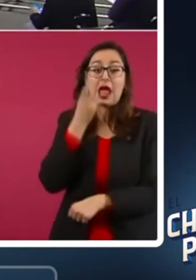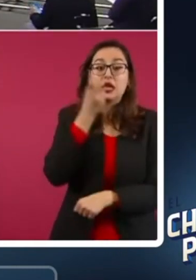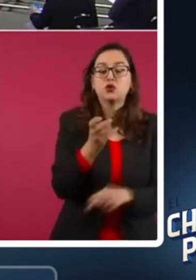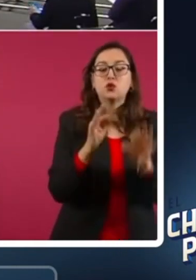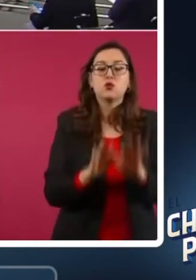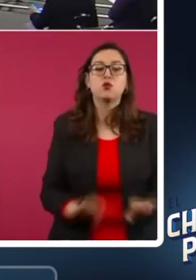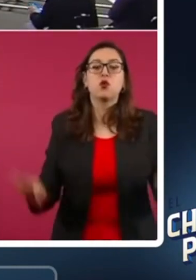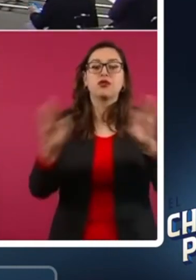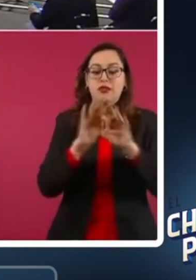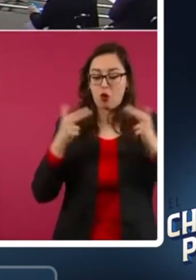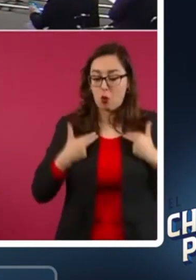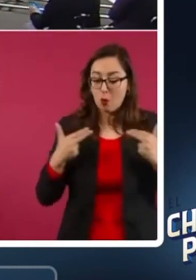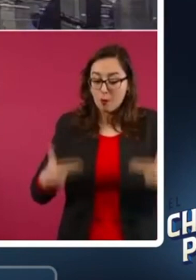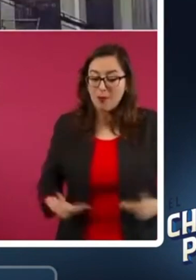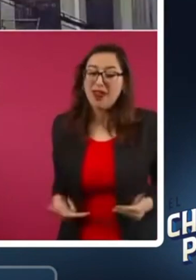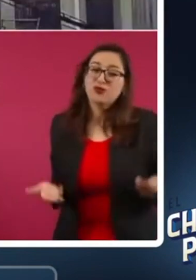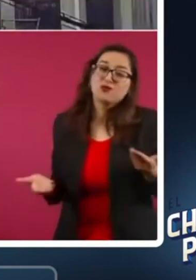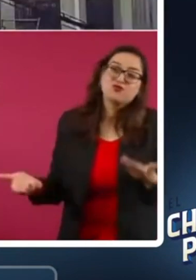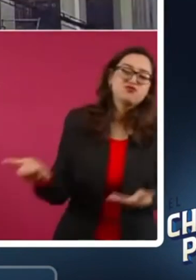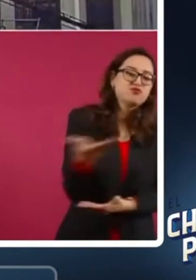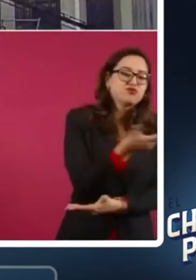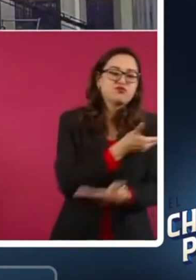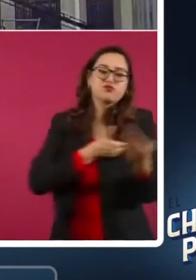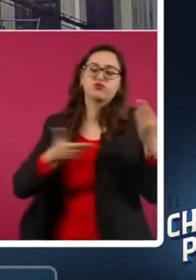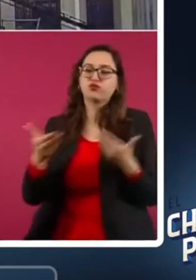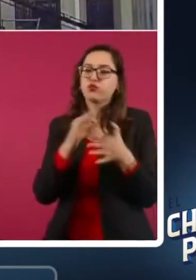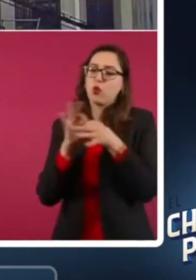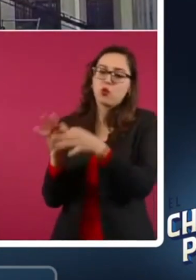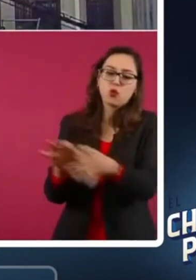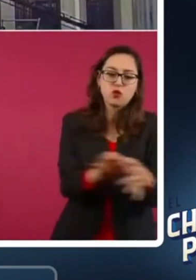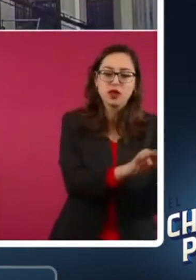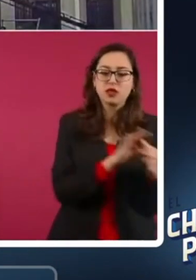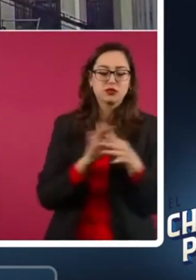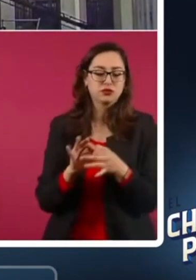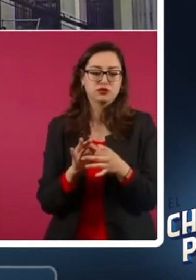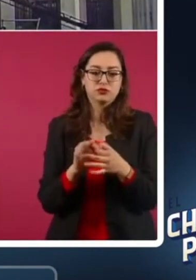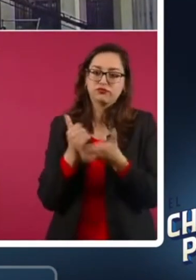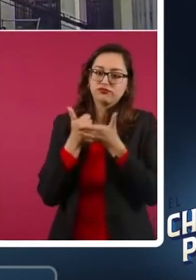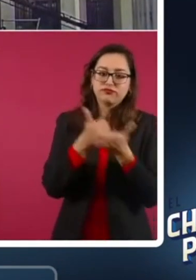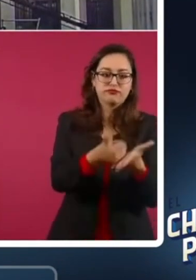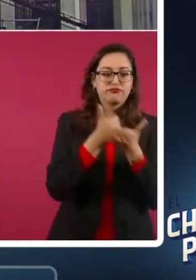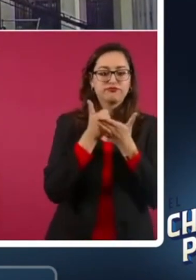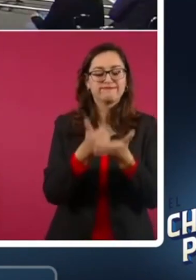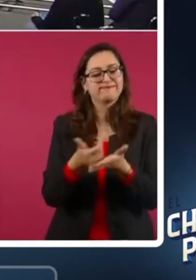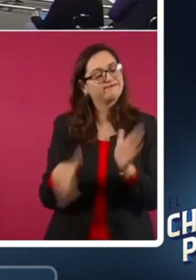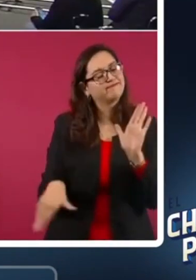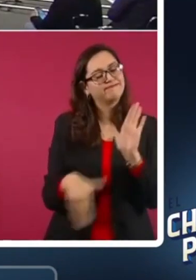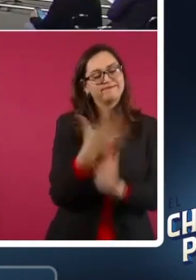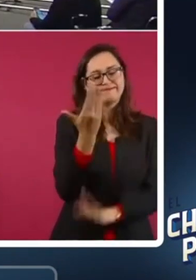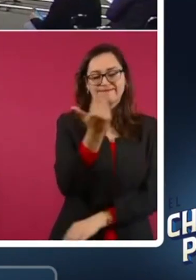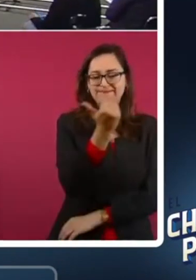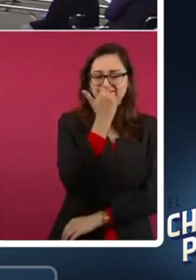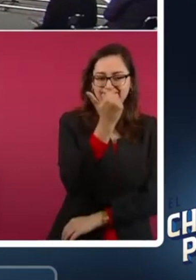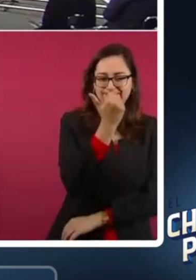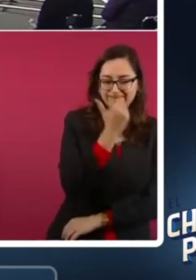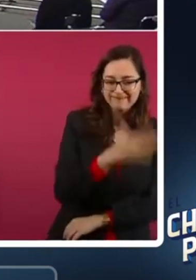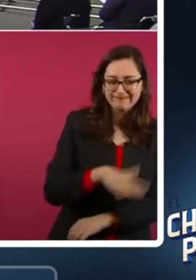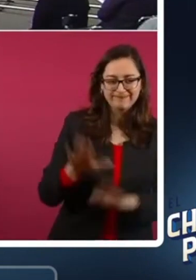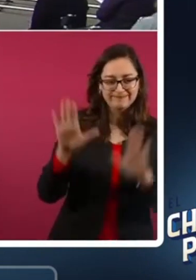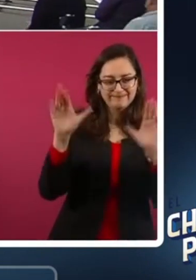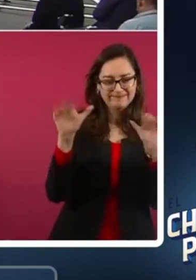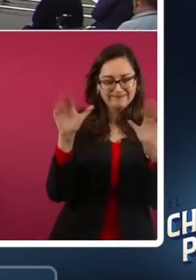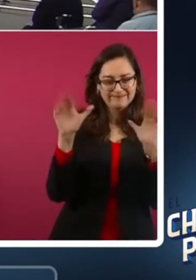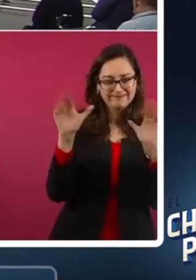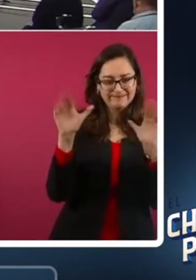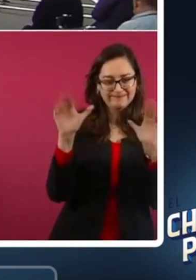universal, ayudarnos mutuamente. Bueno, ahora sí, a desayunar. Adiós,